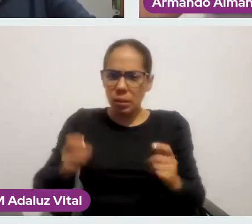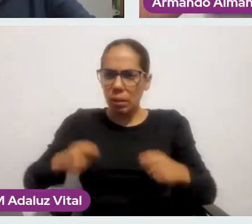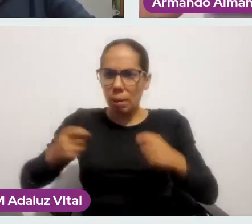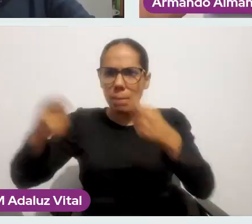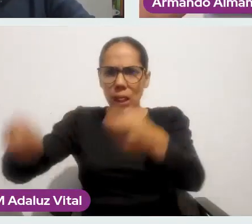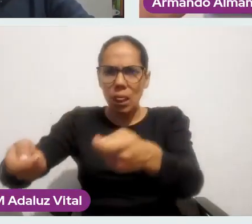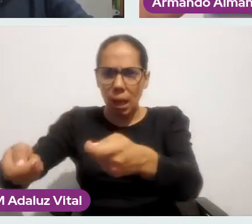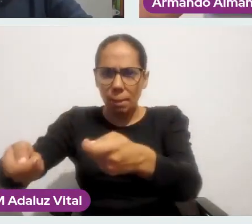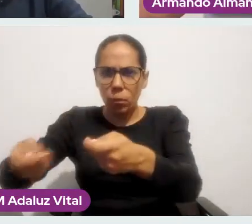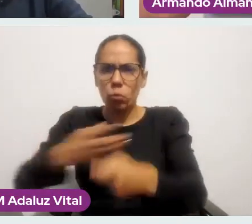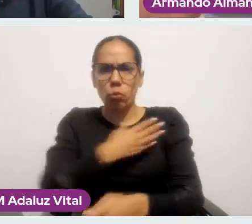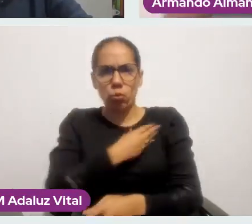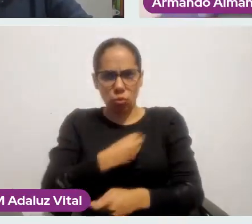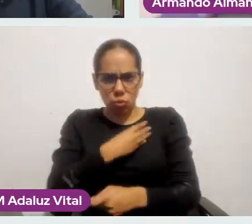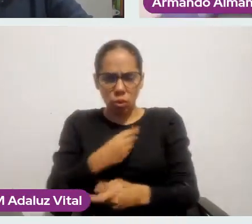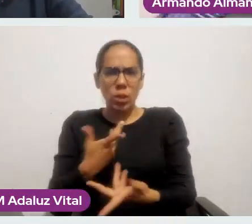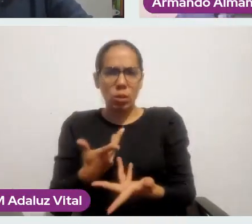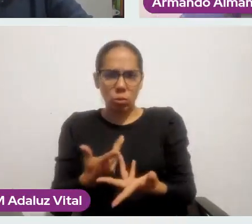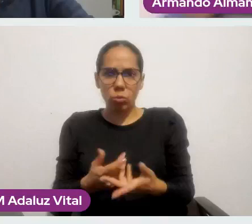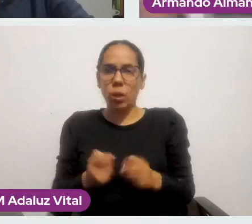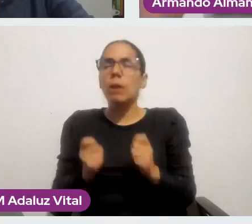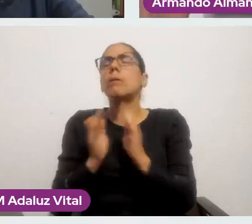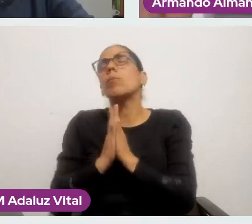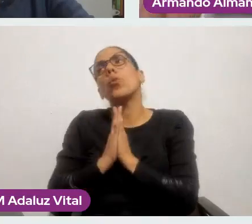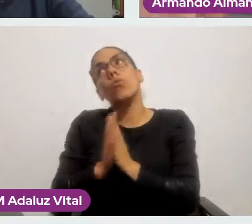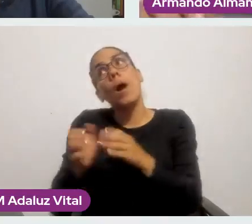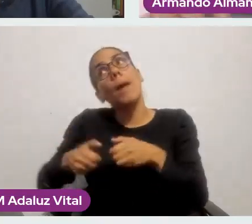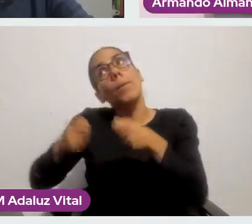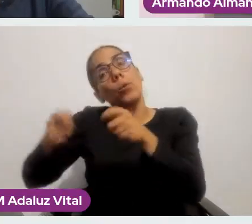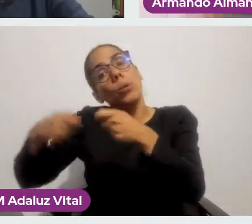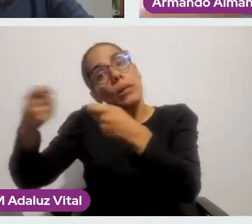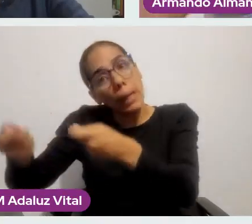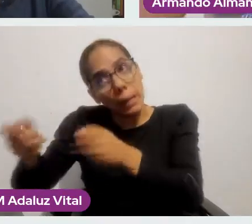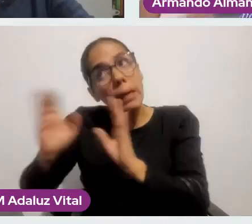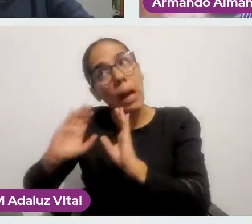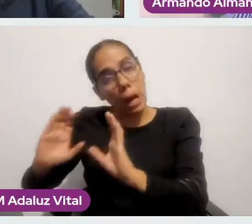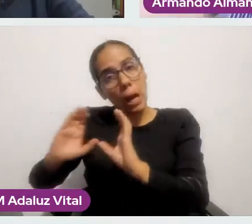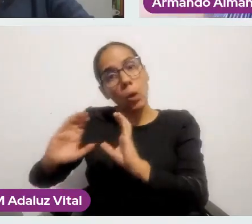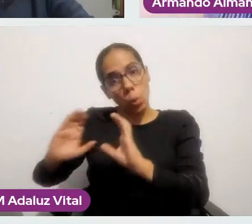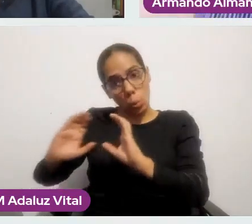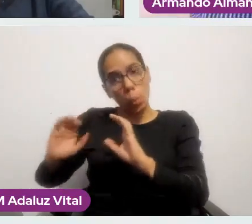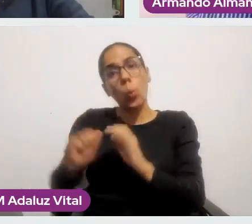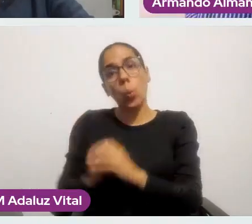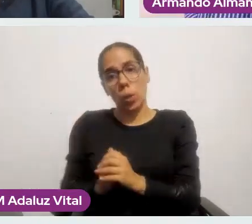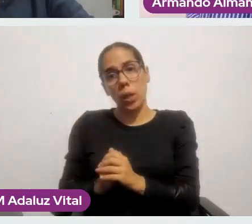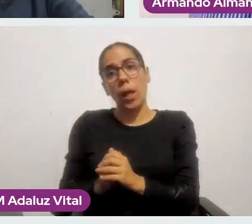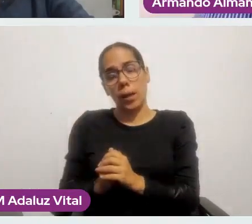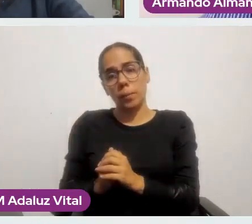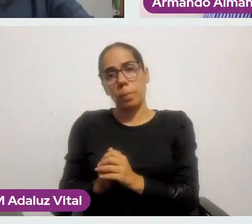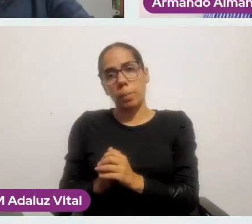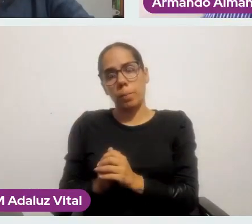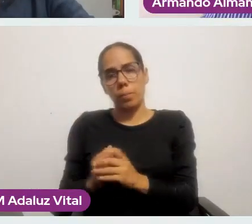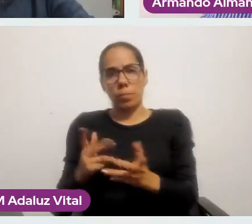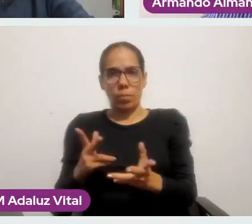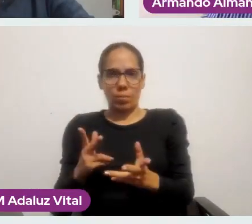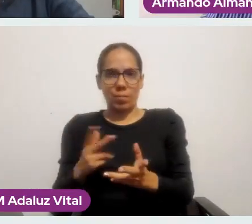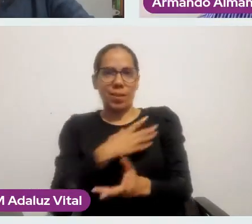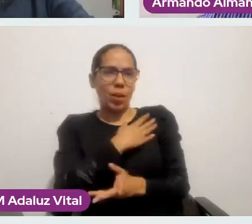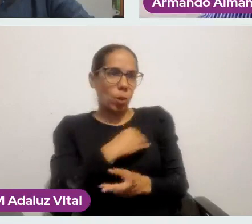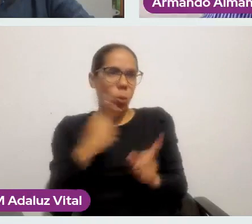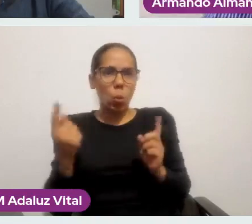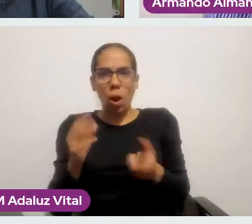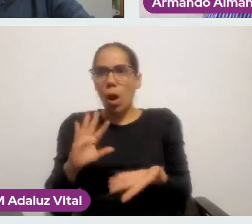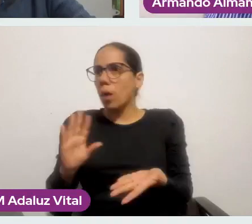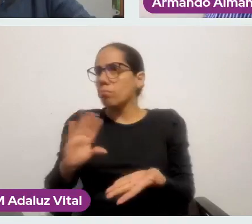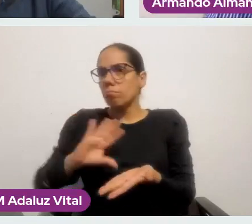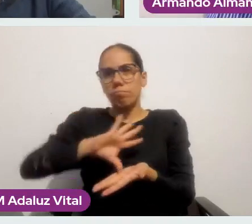quienes llegan a casarse, llegar al altar o alguna situación, le encargan al cónyuge, al hijo, ¿no? Ay, te